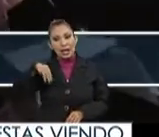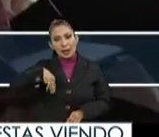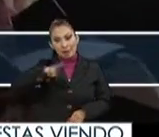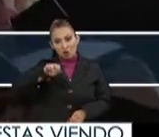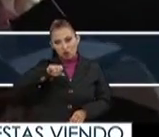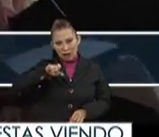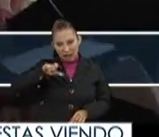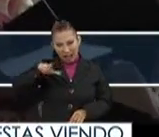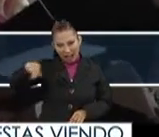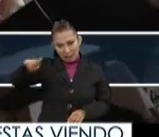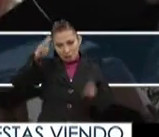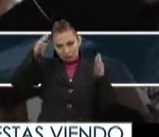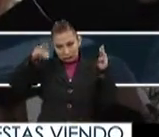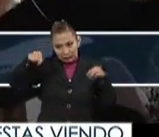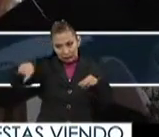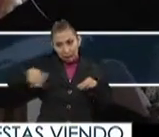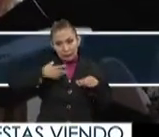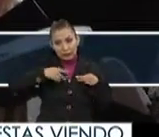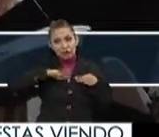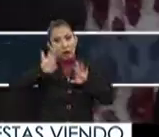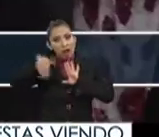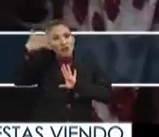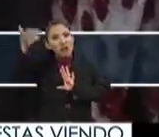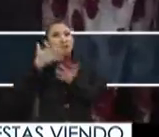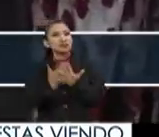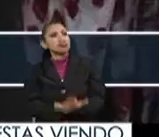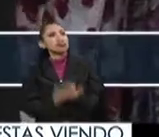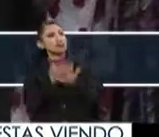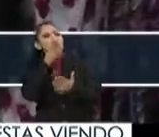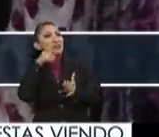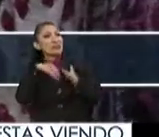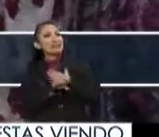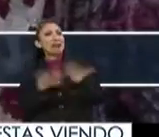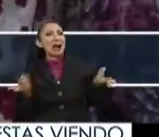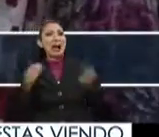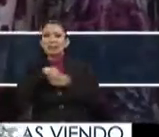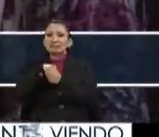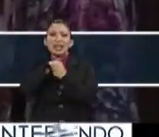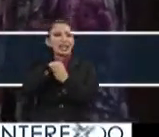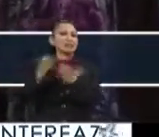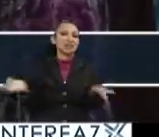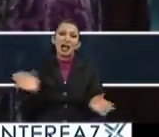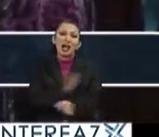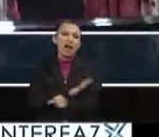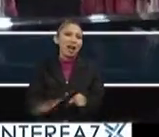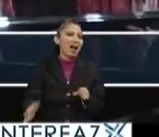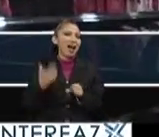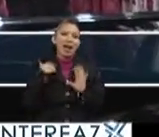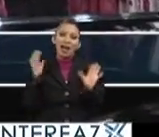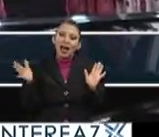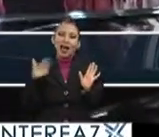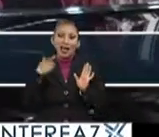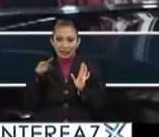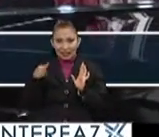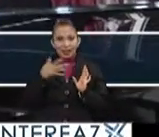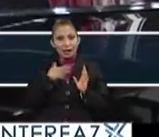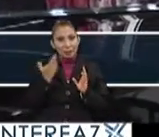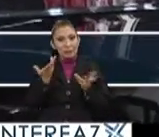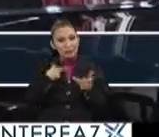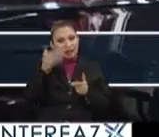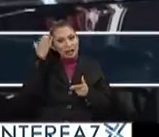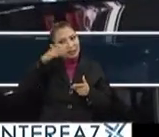Munal, muchas veces se queda la gente afuera, ¿no? Porque sí es, o sea, tienen mucho, ya tiene su público, también